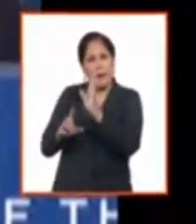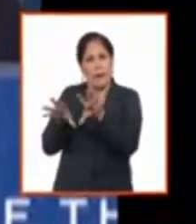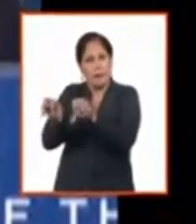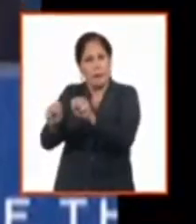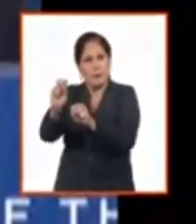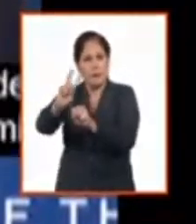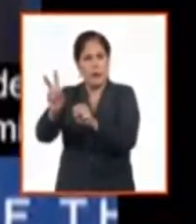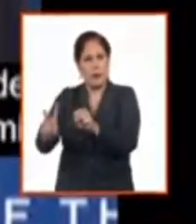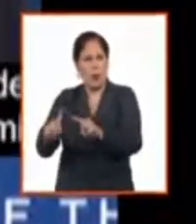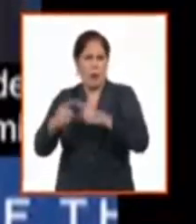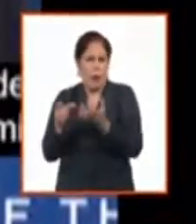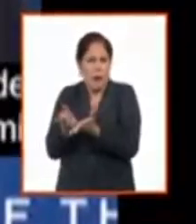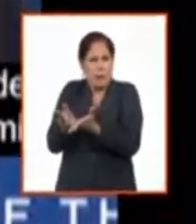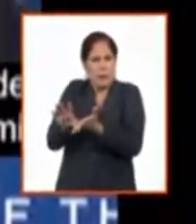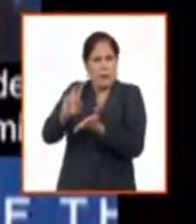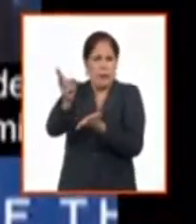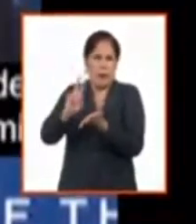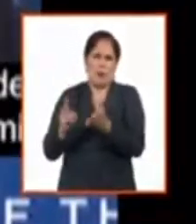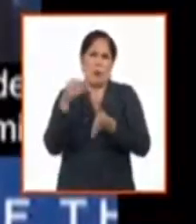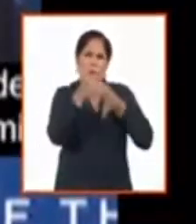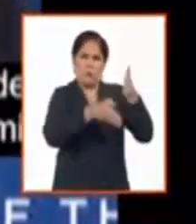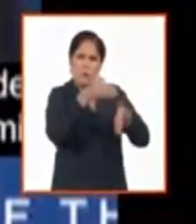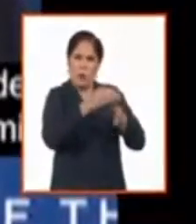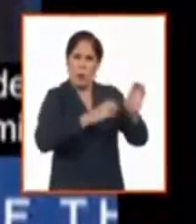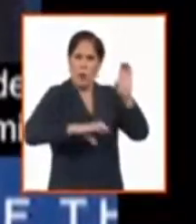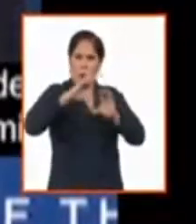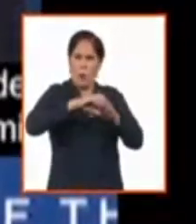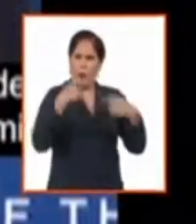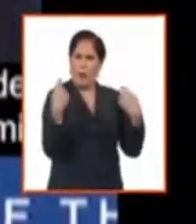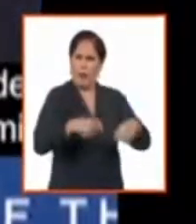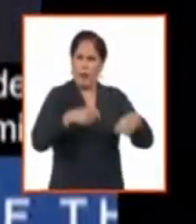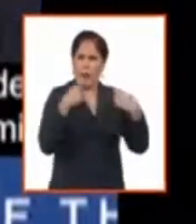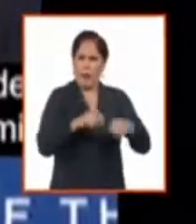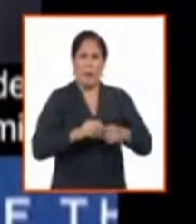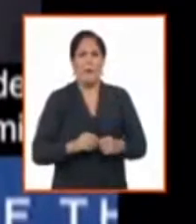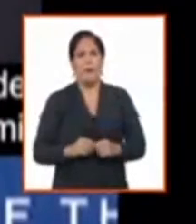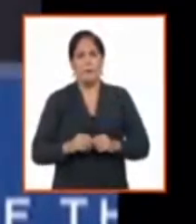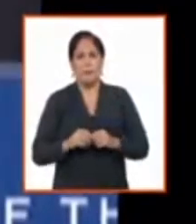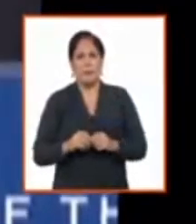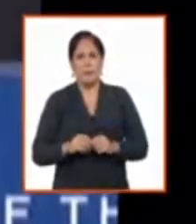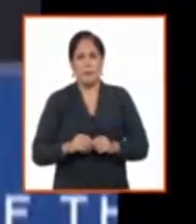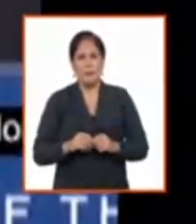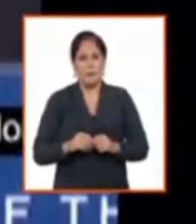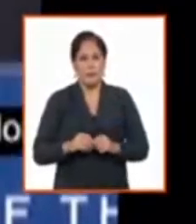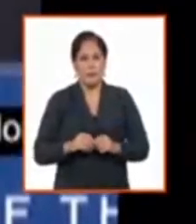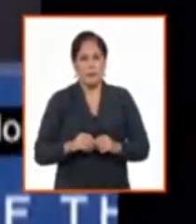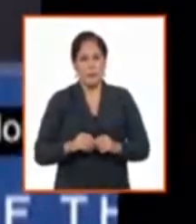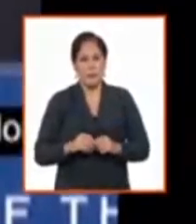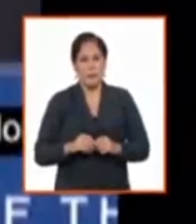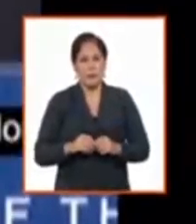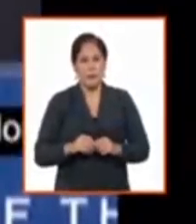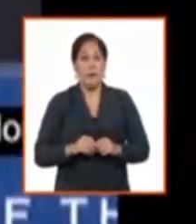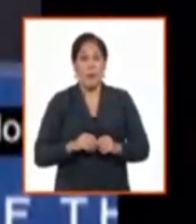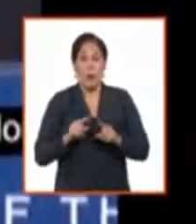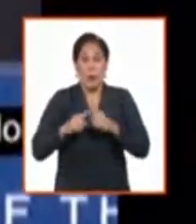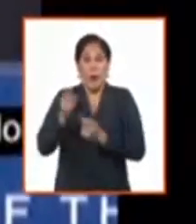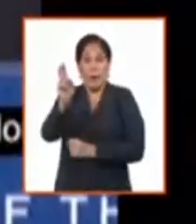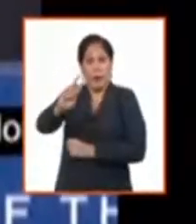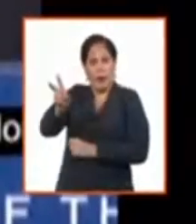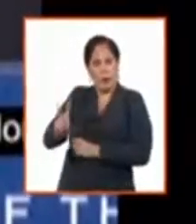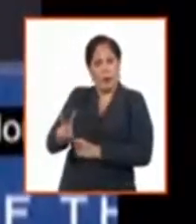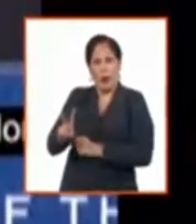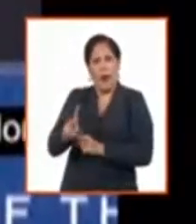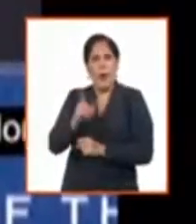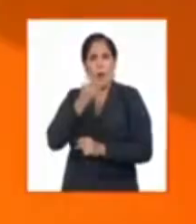fábrica rico fabricar bien región 317 financing programs perfilados absence